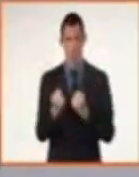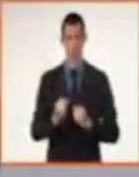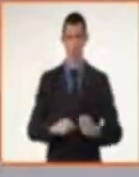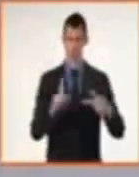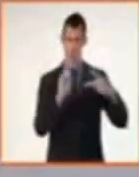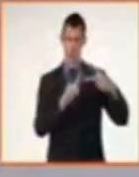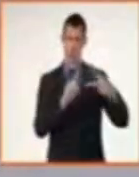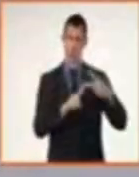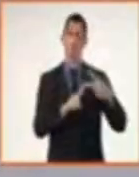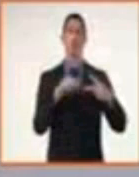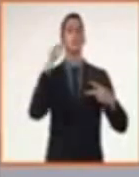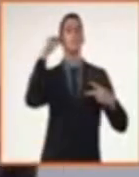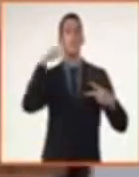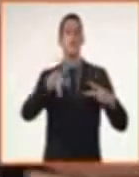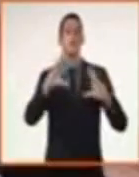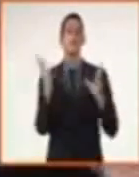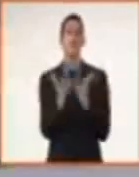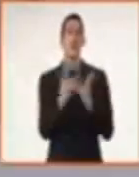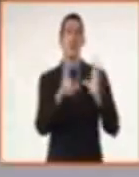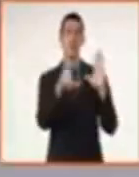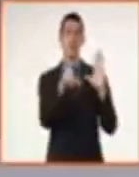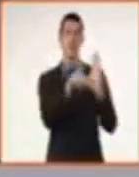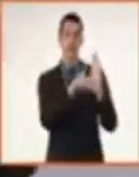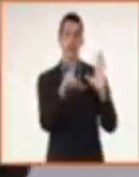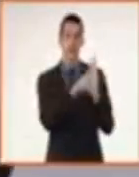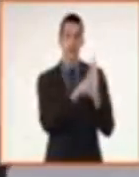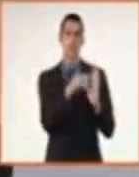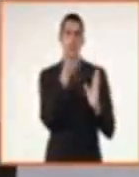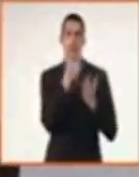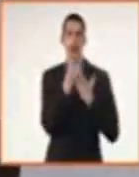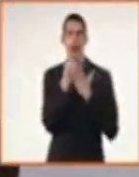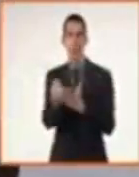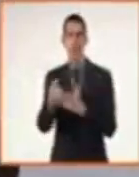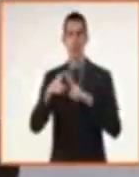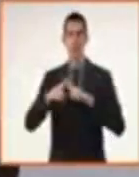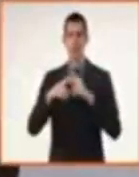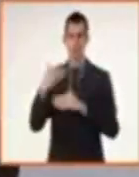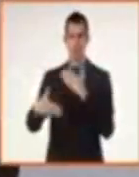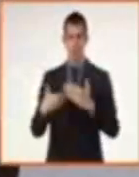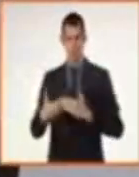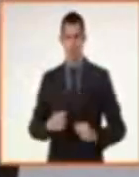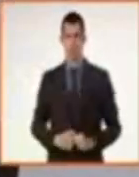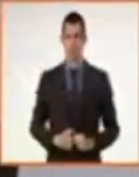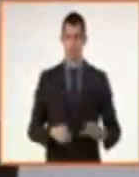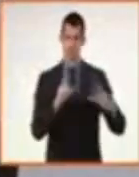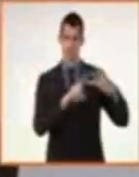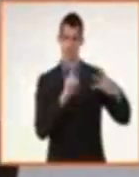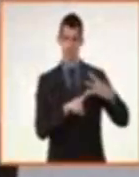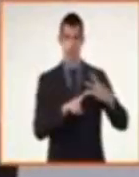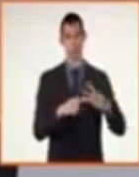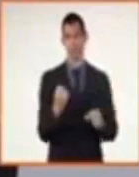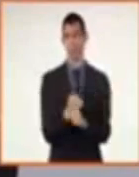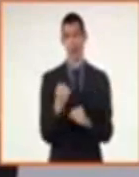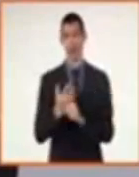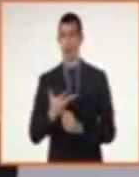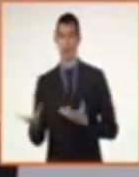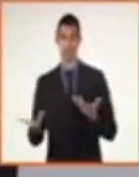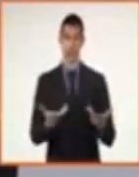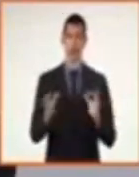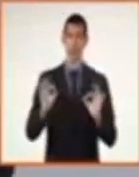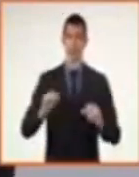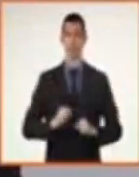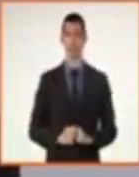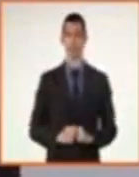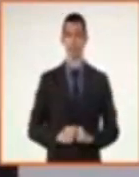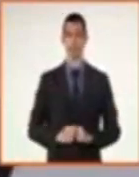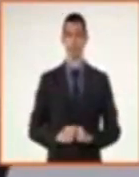que esa ley ya tuvo un largo camino, como va a pasar con nuestra ley de comunicación social, que el camino